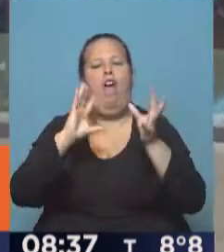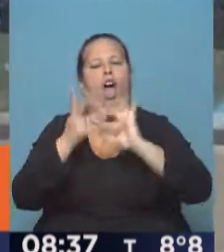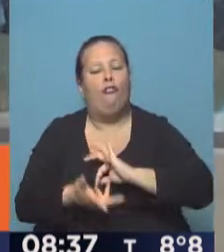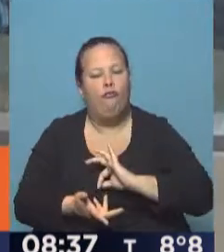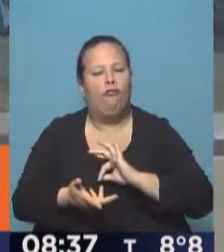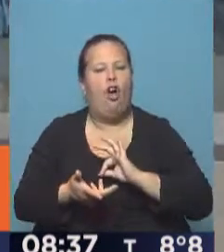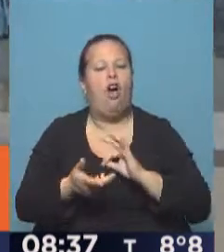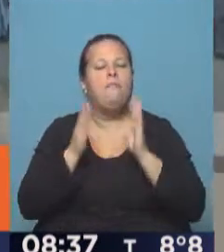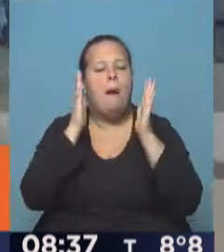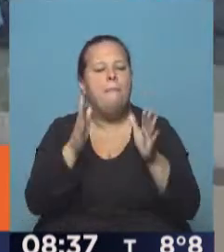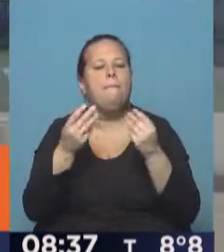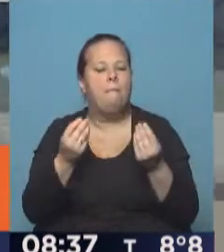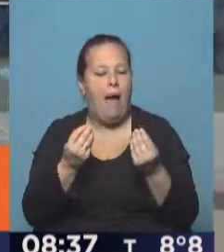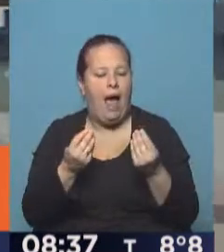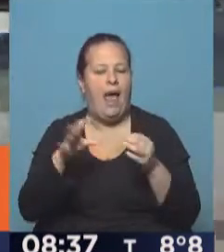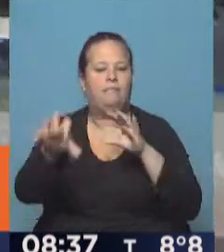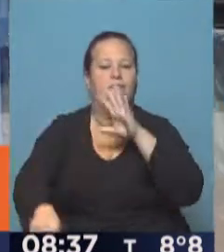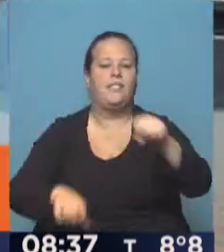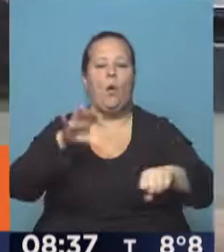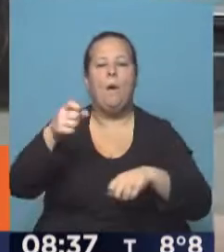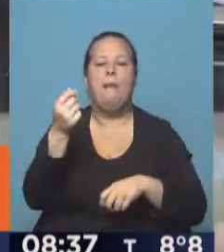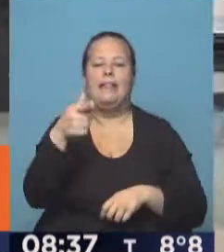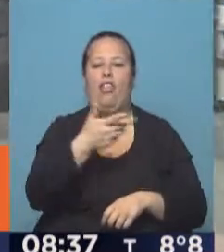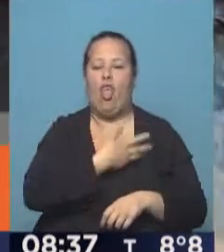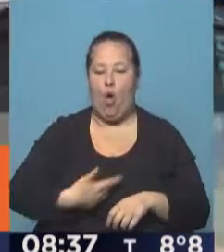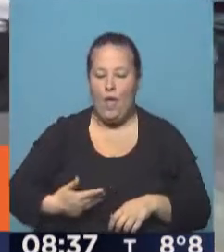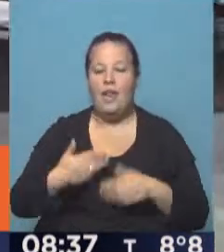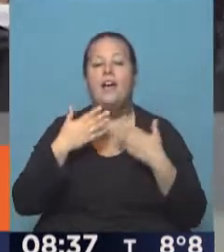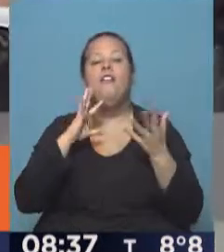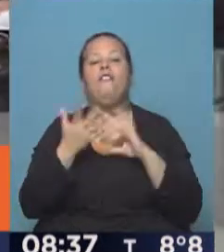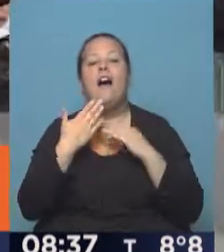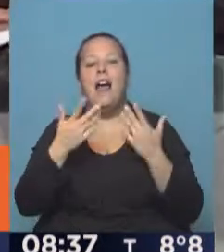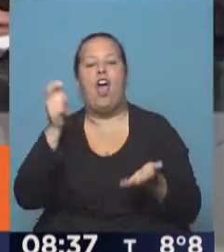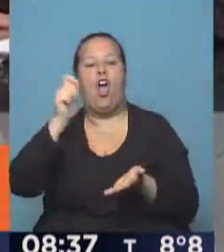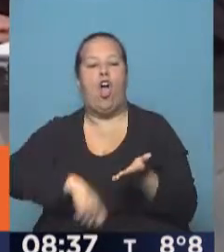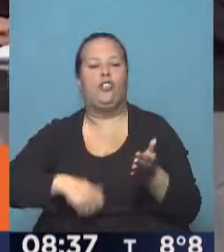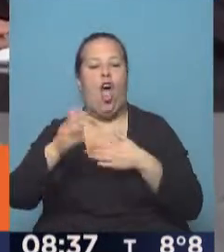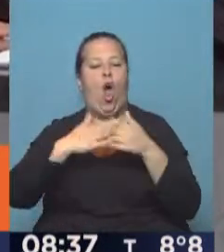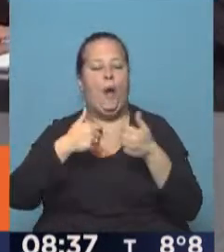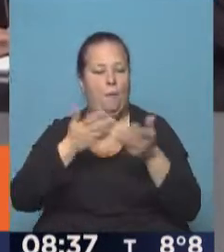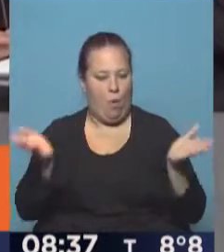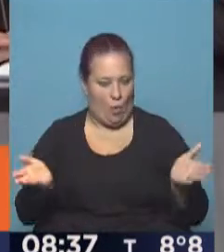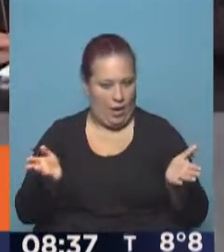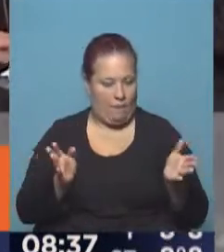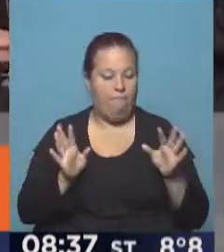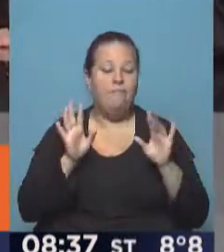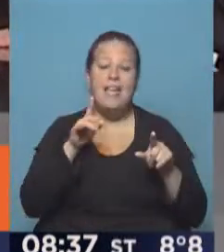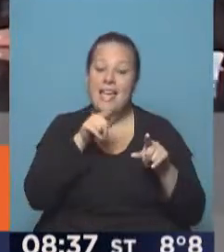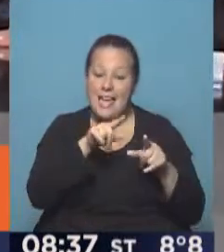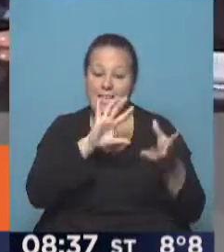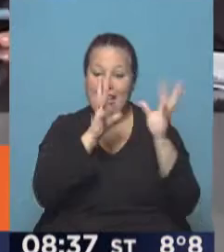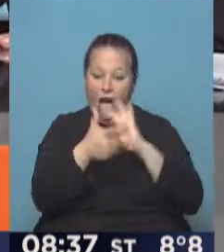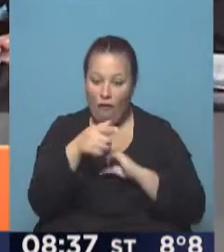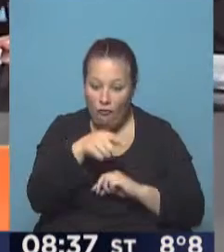sistema dedicado a apropiarse de fondos públicos a través de los contratos de obra pública. Y que ese